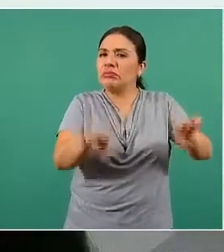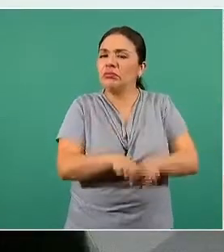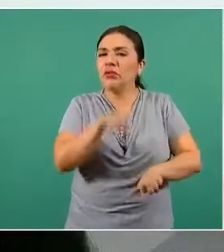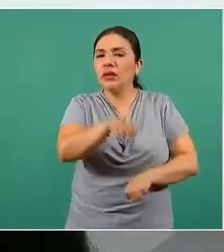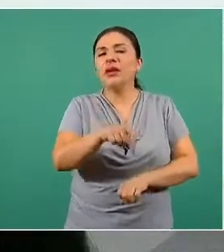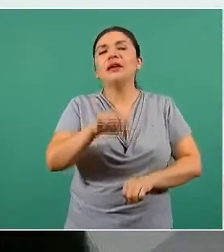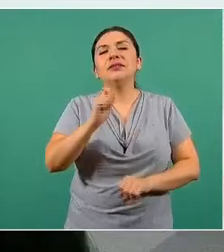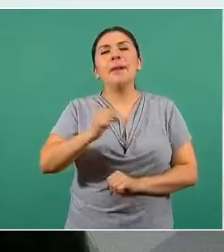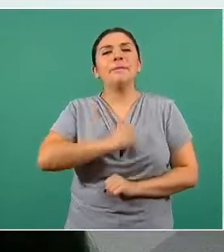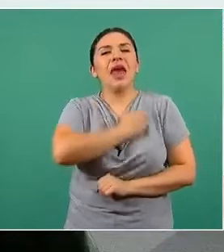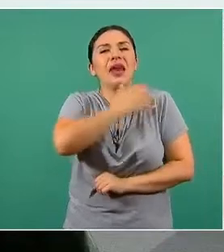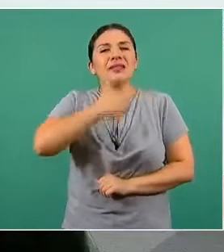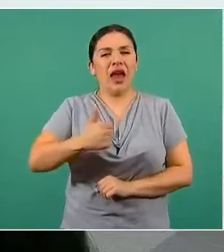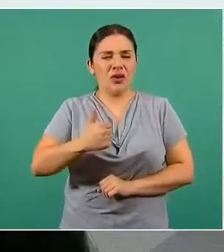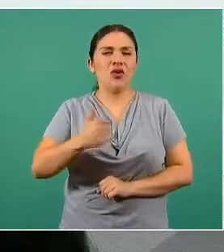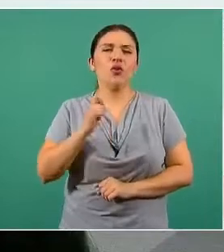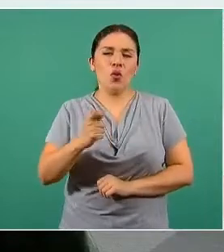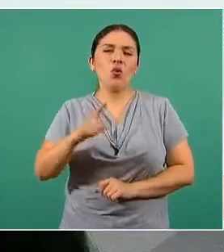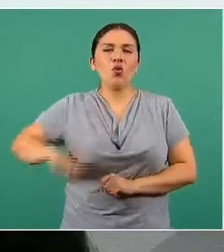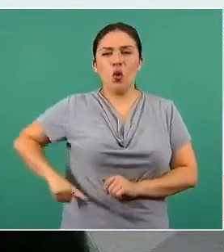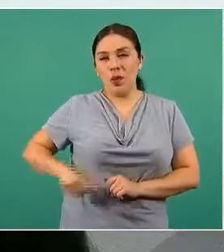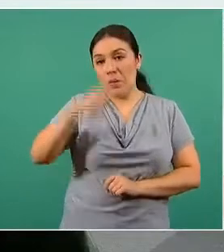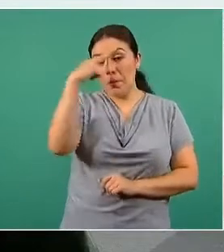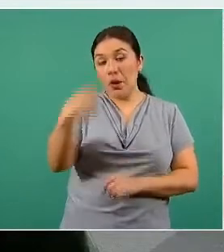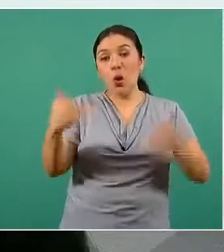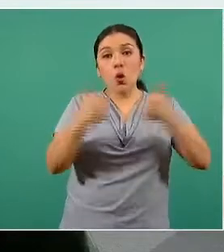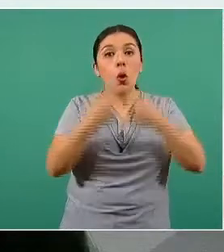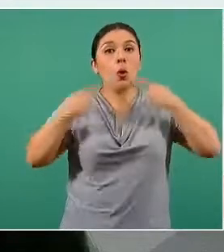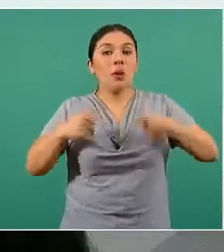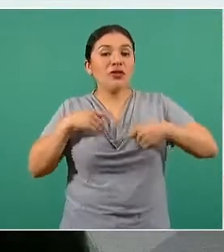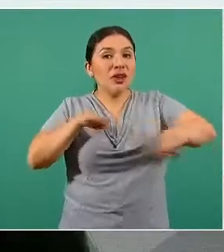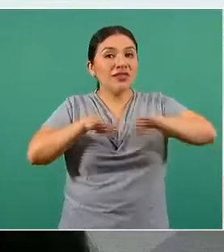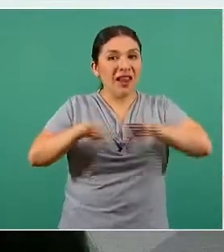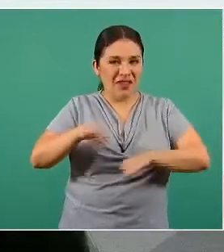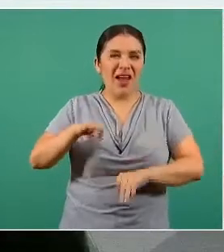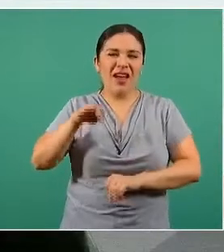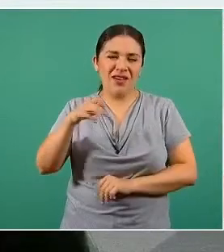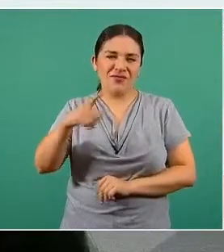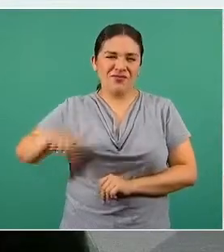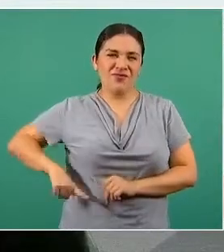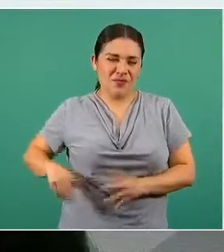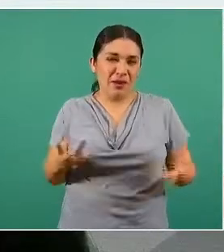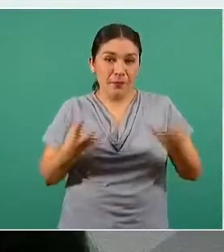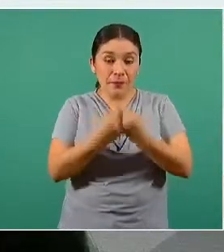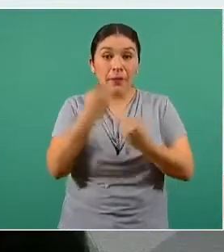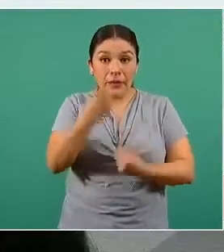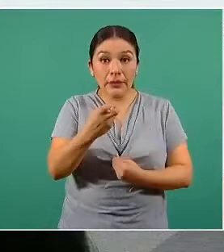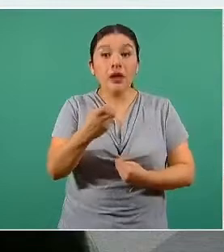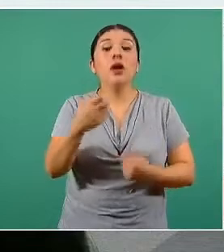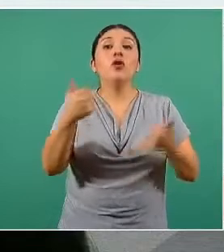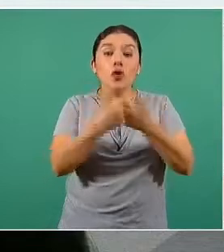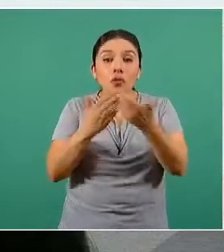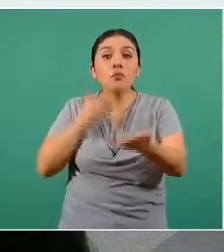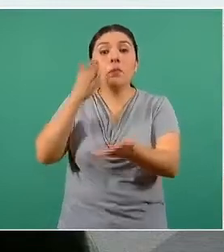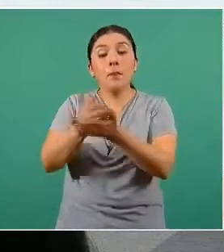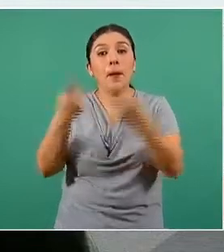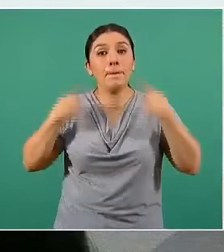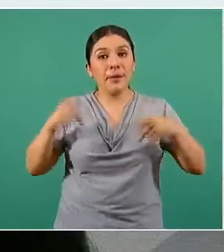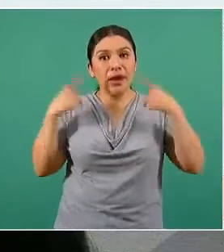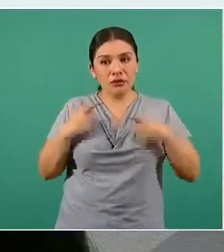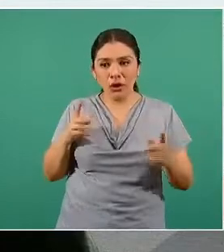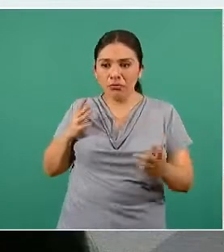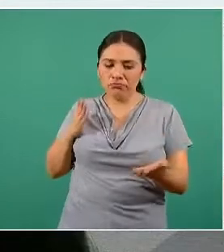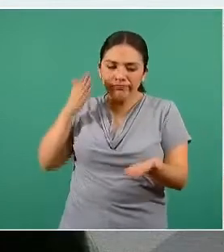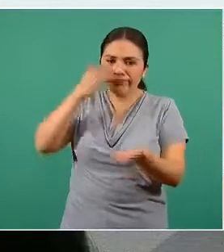del bienestar del Gobierno de México, de los y las servidores de la Nación, y directamente se asiste a la comunidad para